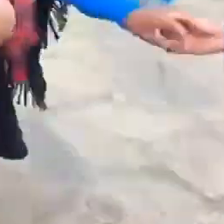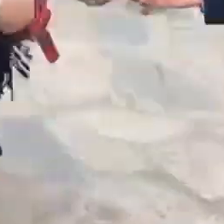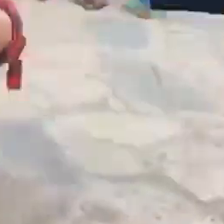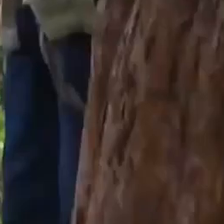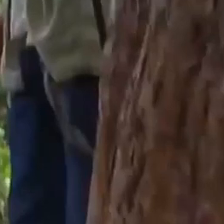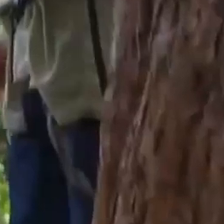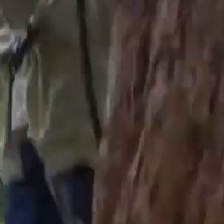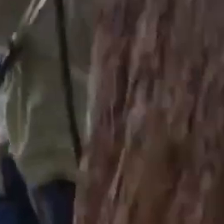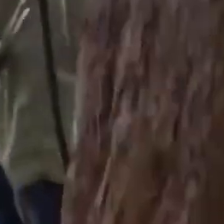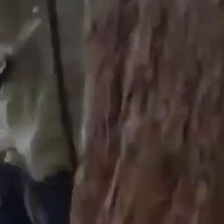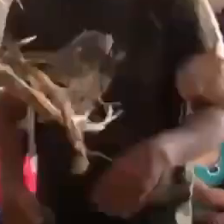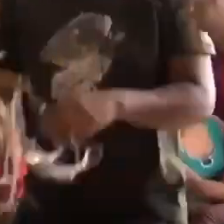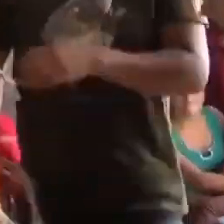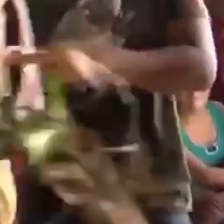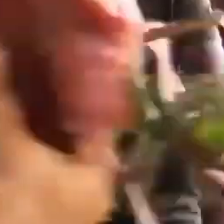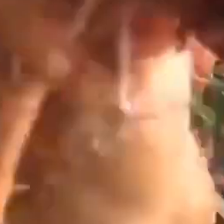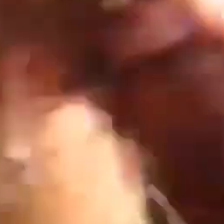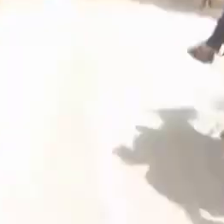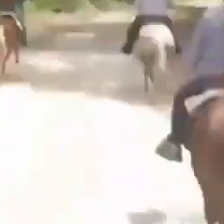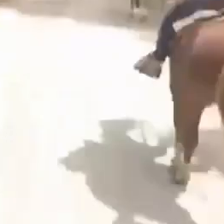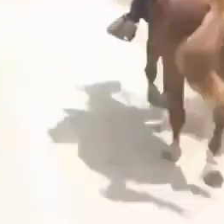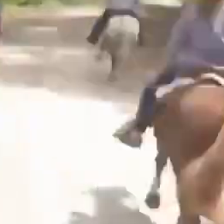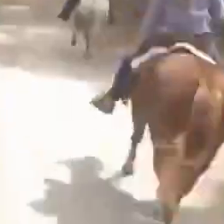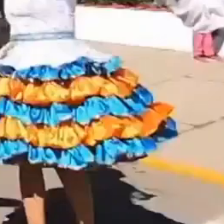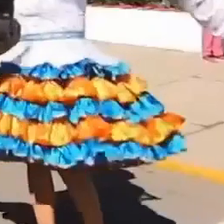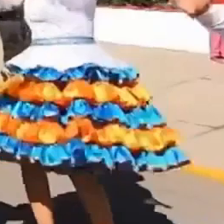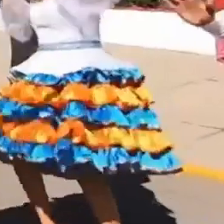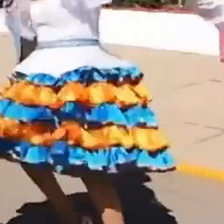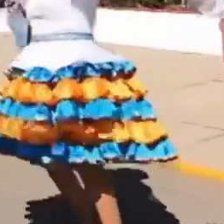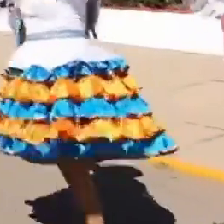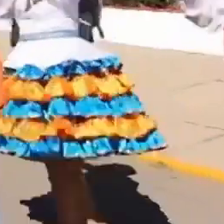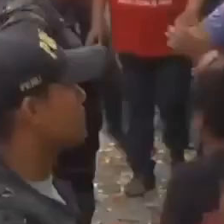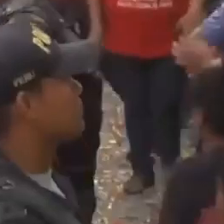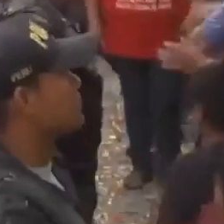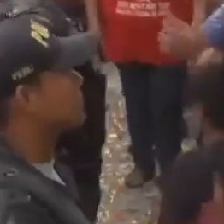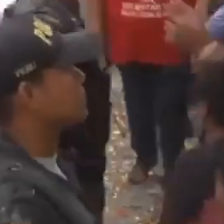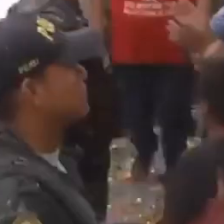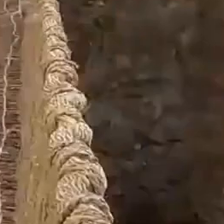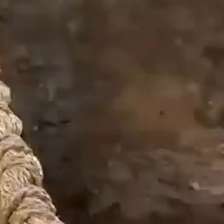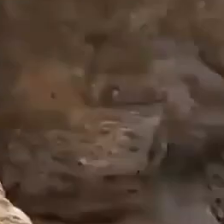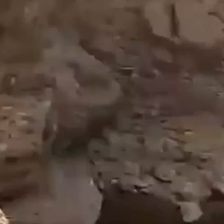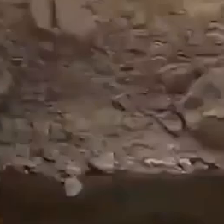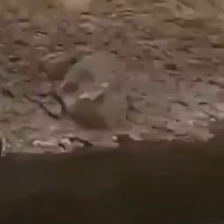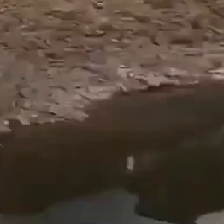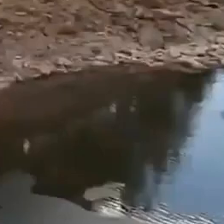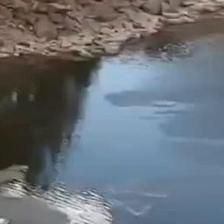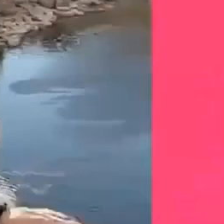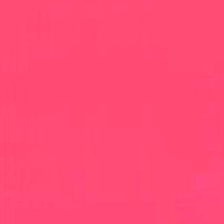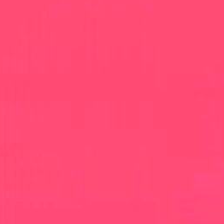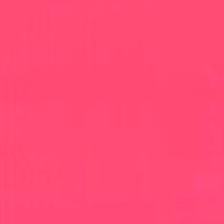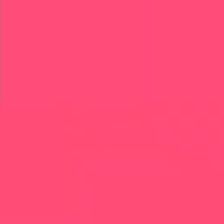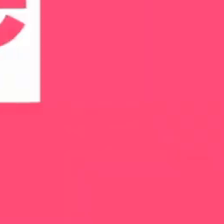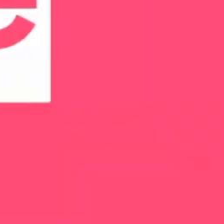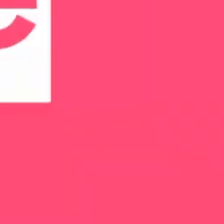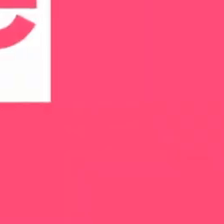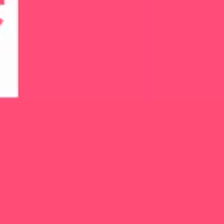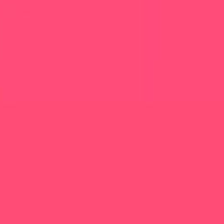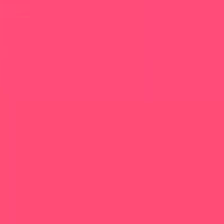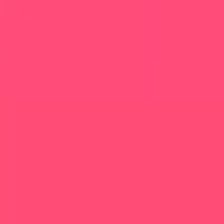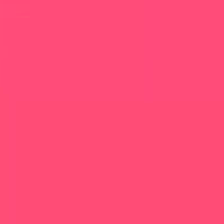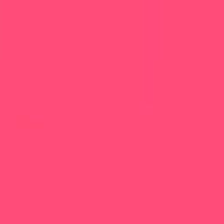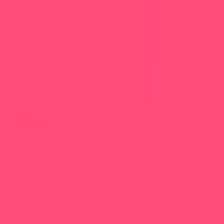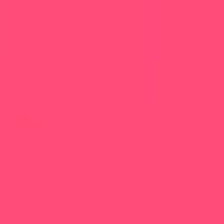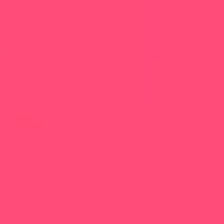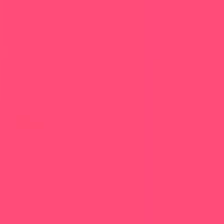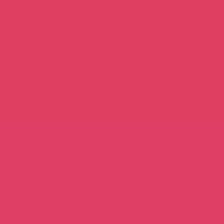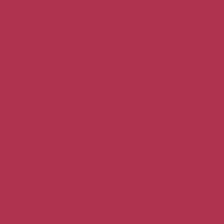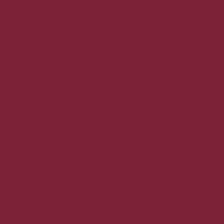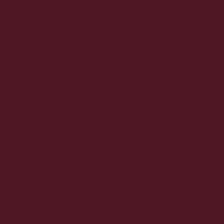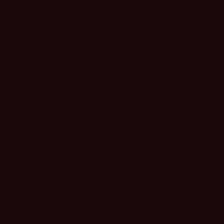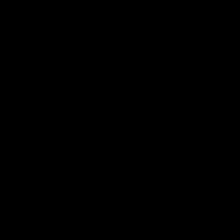domingo continuamos la celebración. TV Perú, yo me quedo en casa.